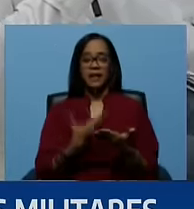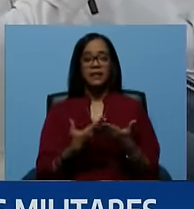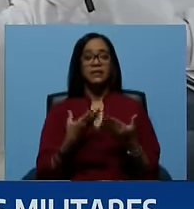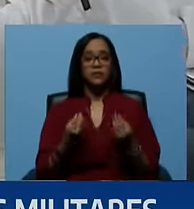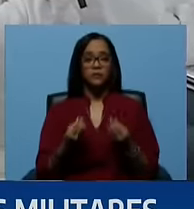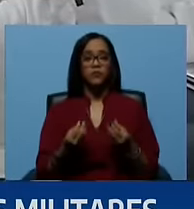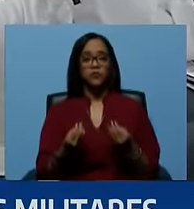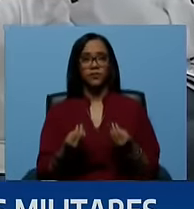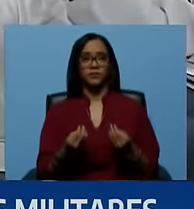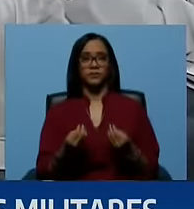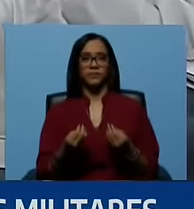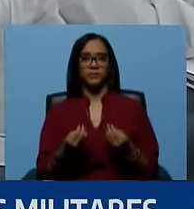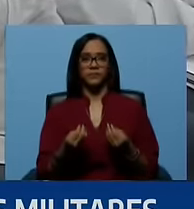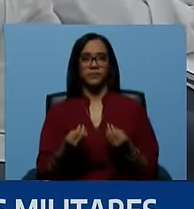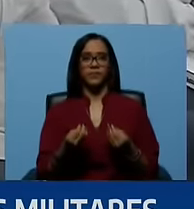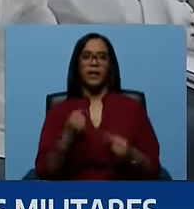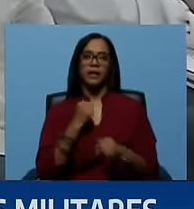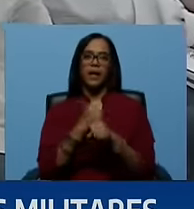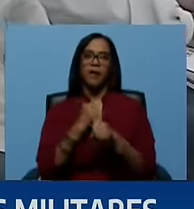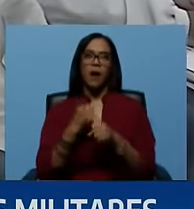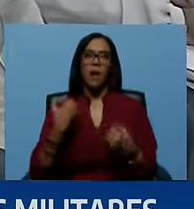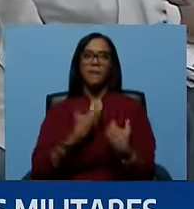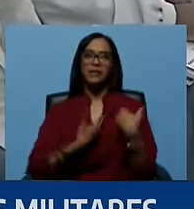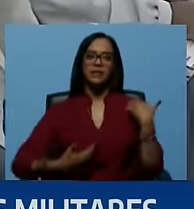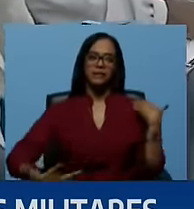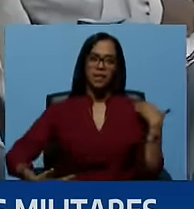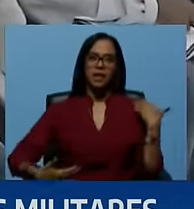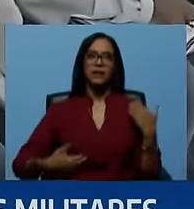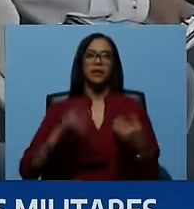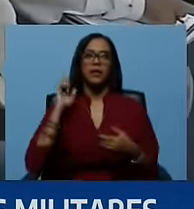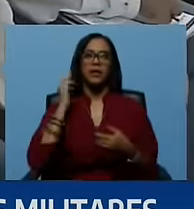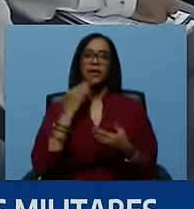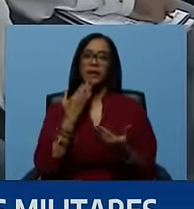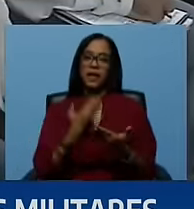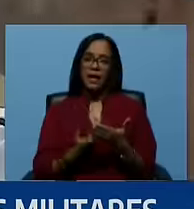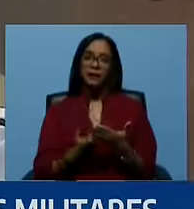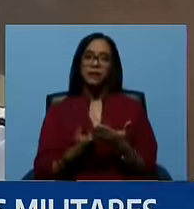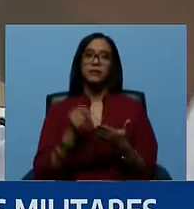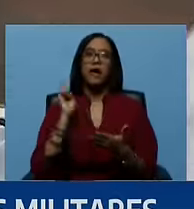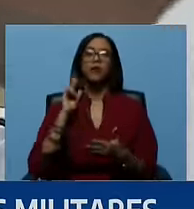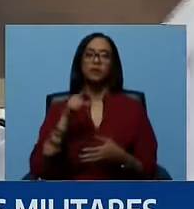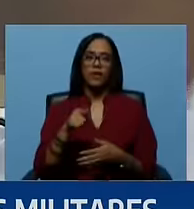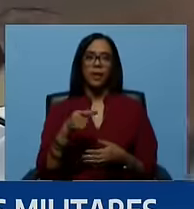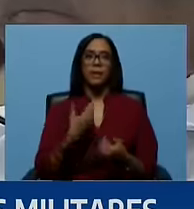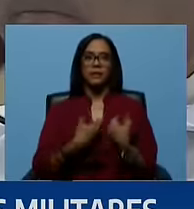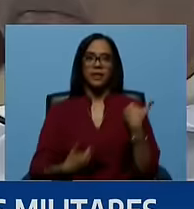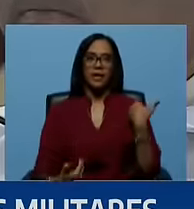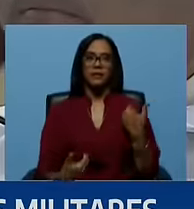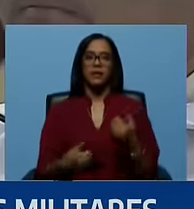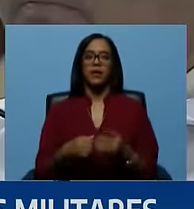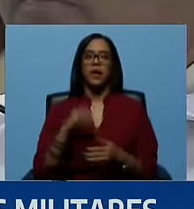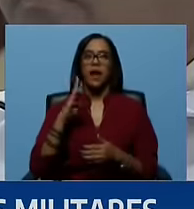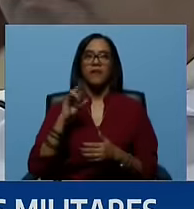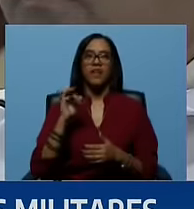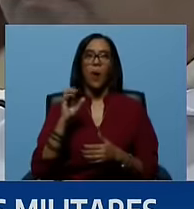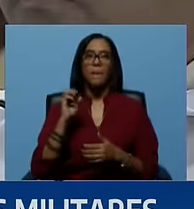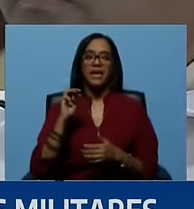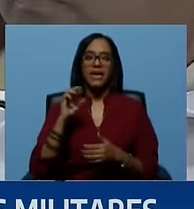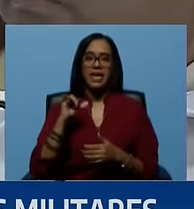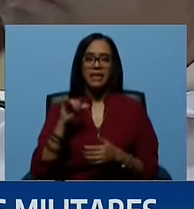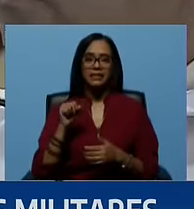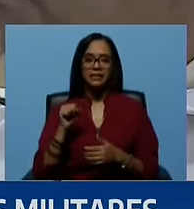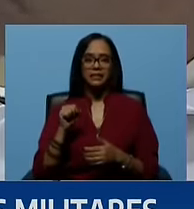mucho la gestión presidencial gracias a usted mi presidente a la bricom miles a la